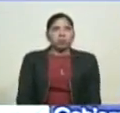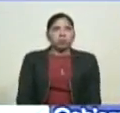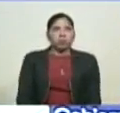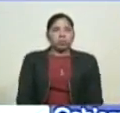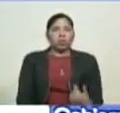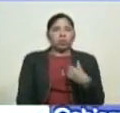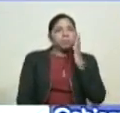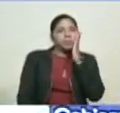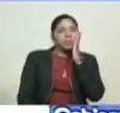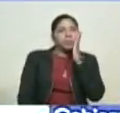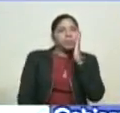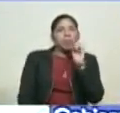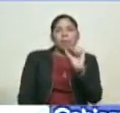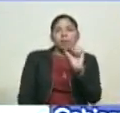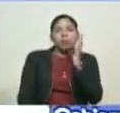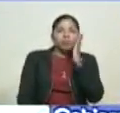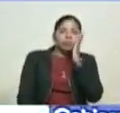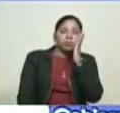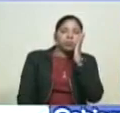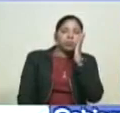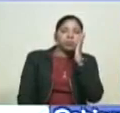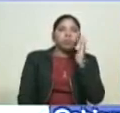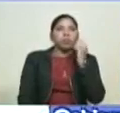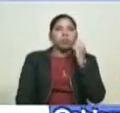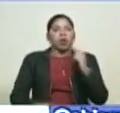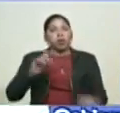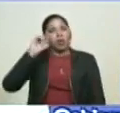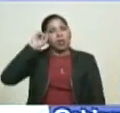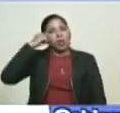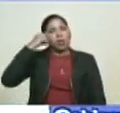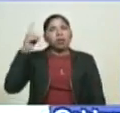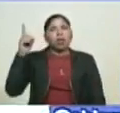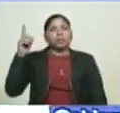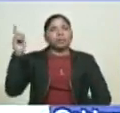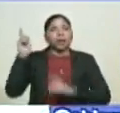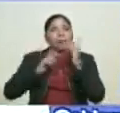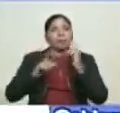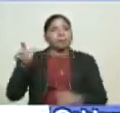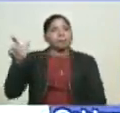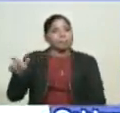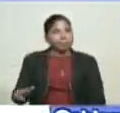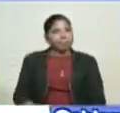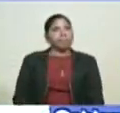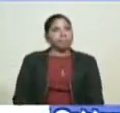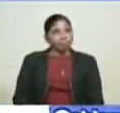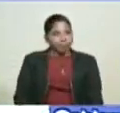ratico, y en la madrugada estaba recordando al comandante Hugo Chávez.